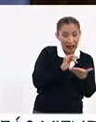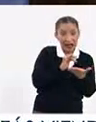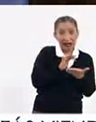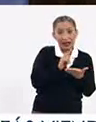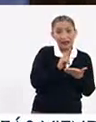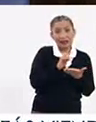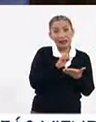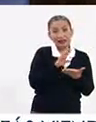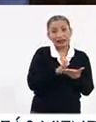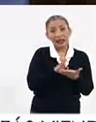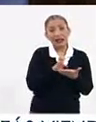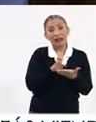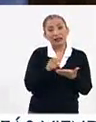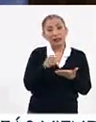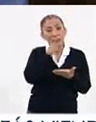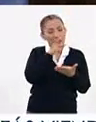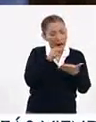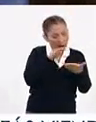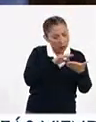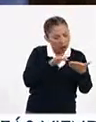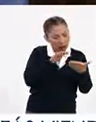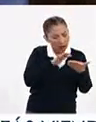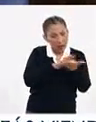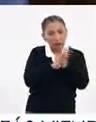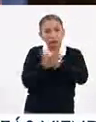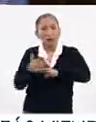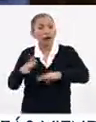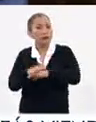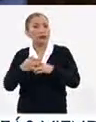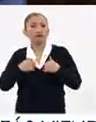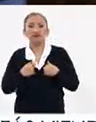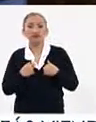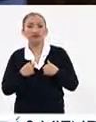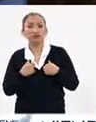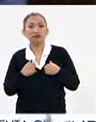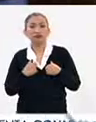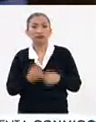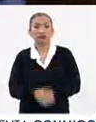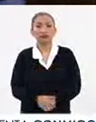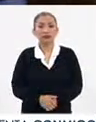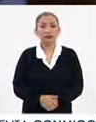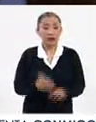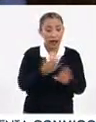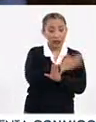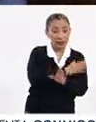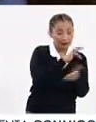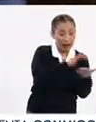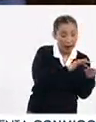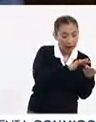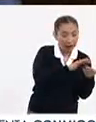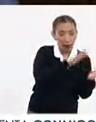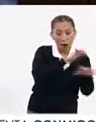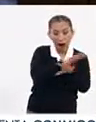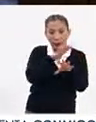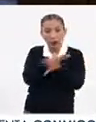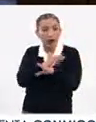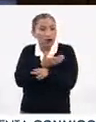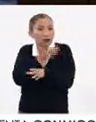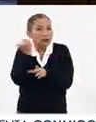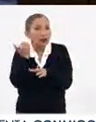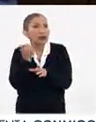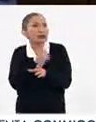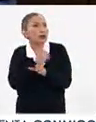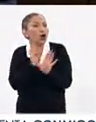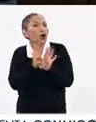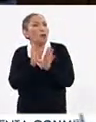Eliot, Libertad bajo palabra, que como era antes, ¿no? De leerlos. No sé cómo, tendría que